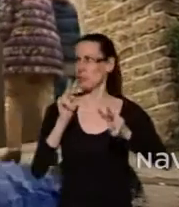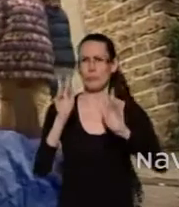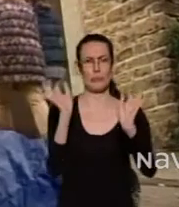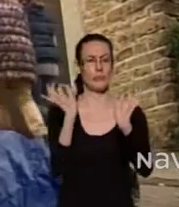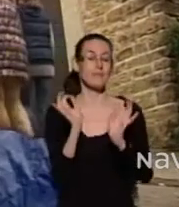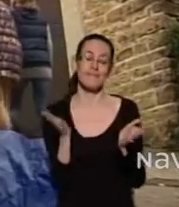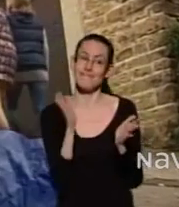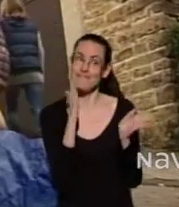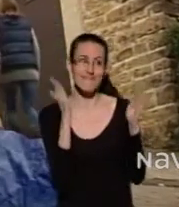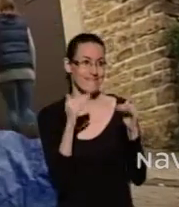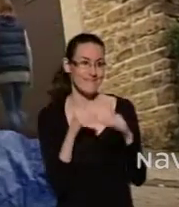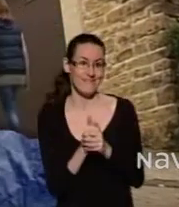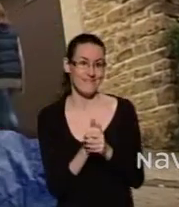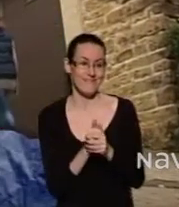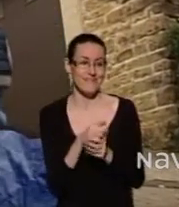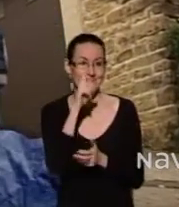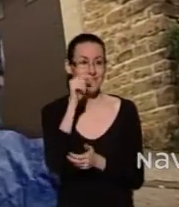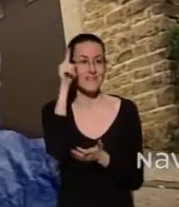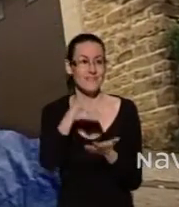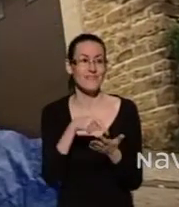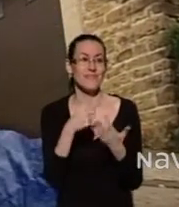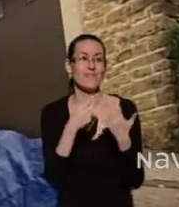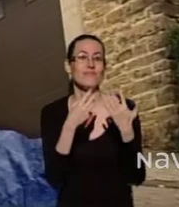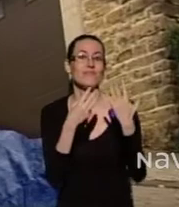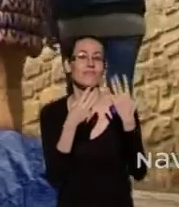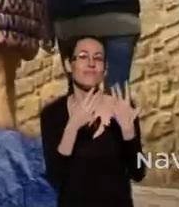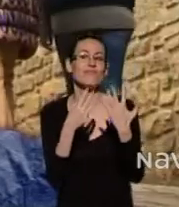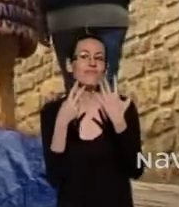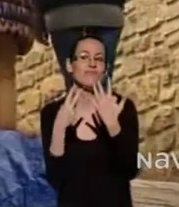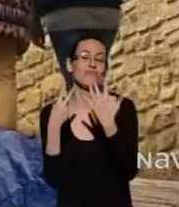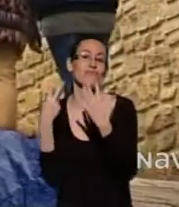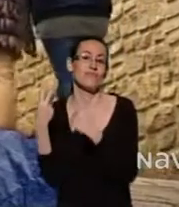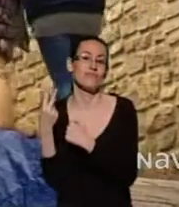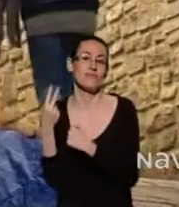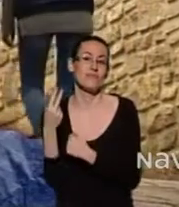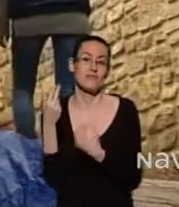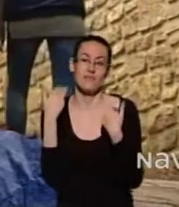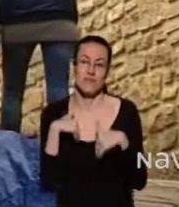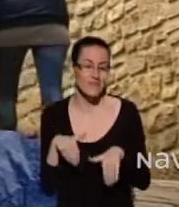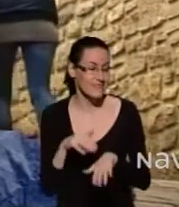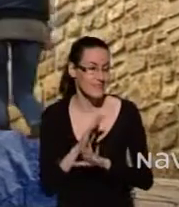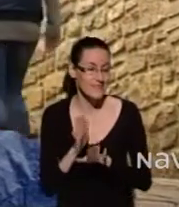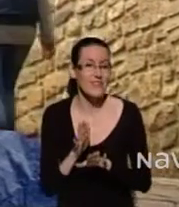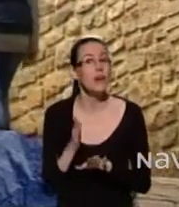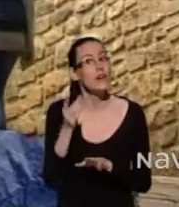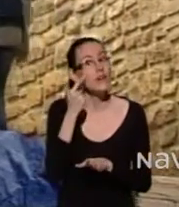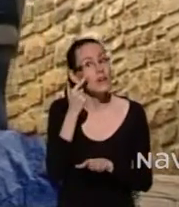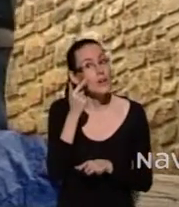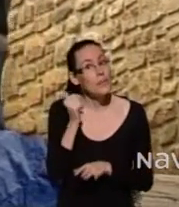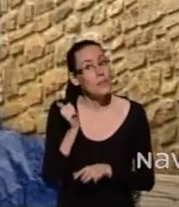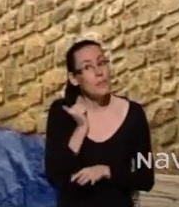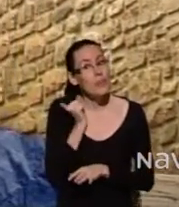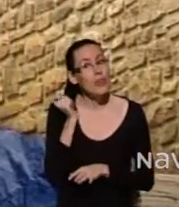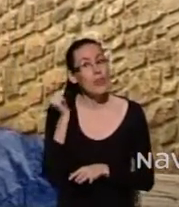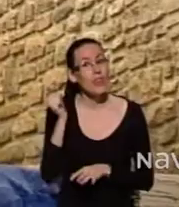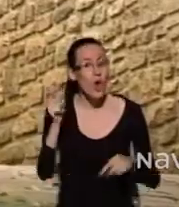año 782, Mohamed Ben López, que era Banu Qasi, del aliado con el emir de Córdoba, vinieron hasta